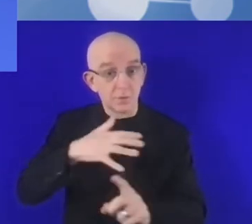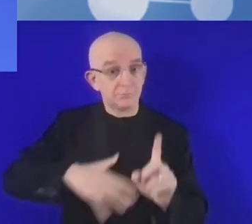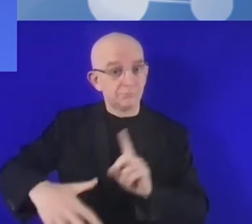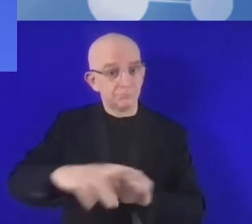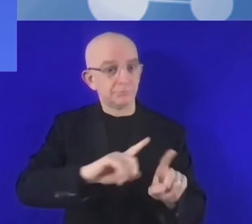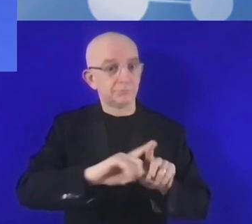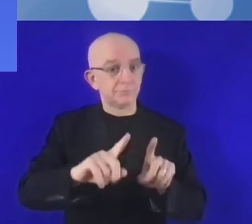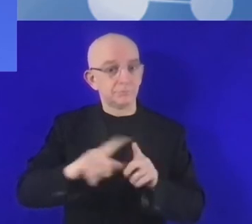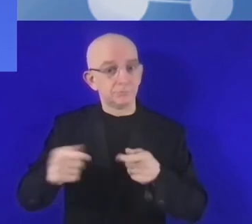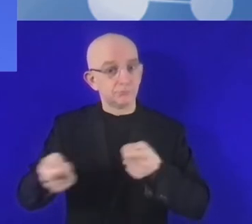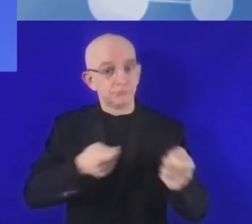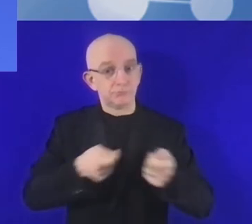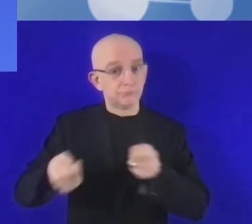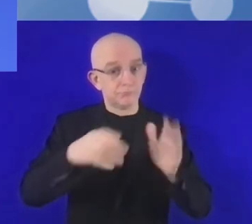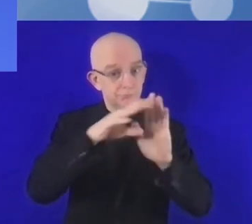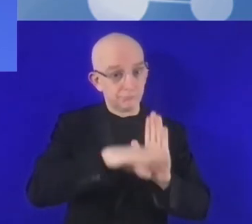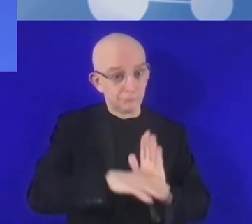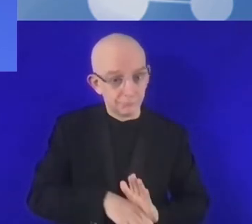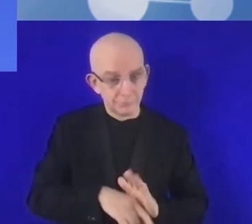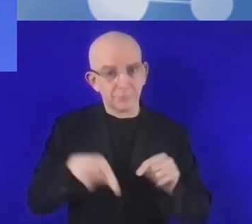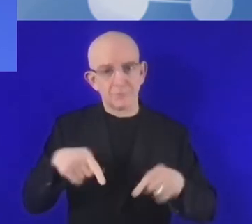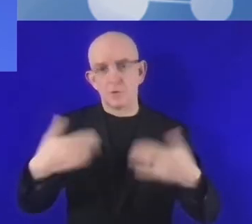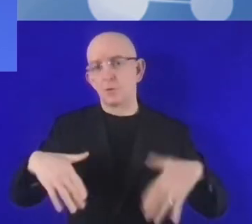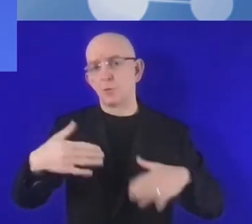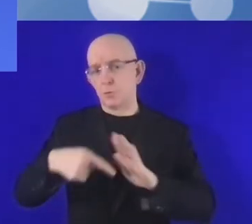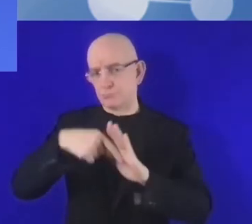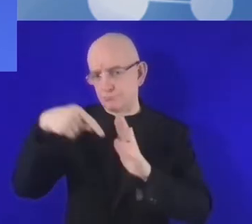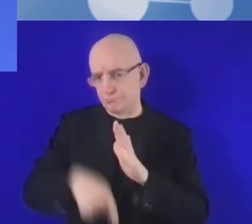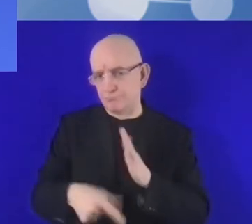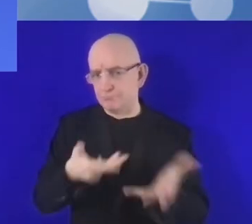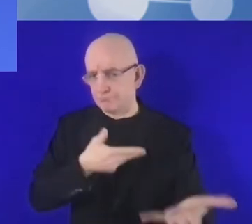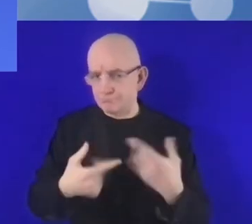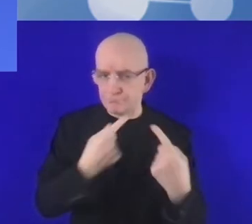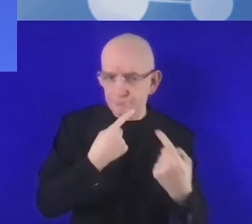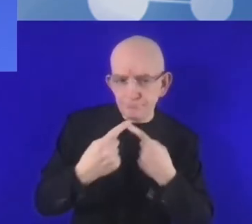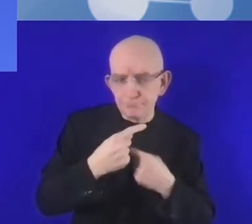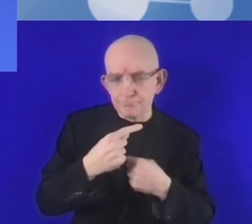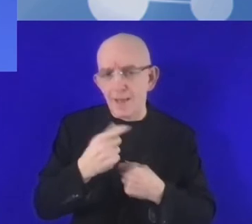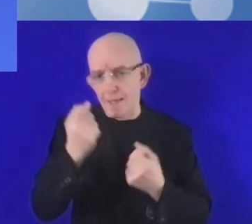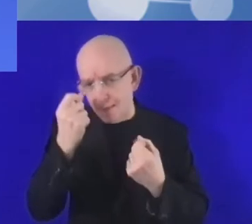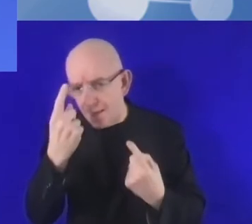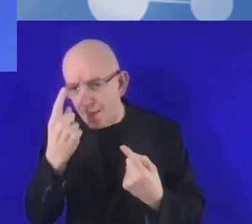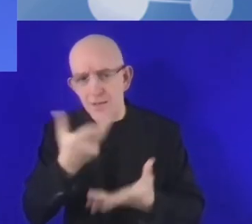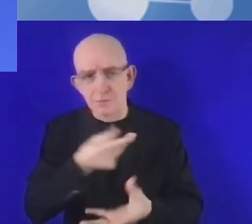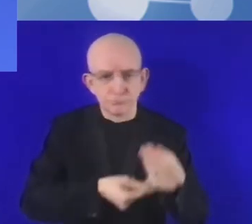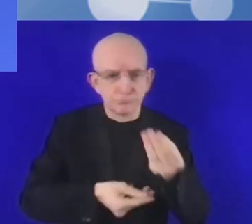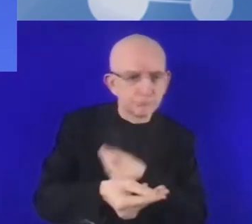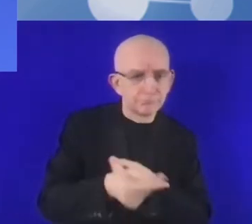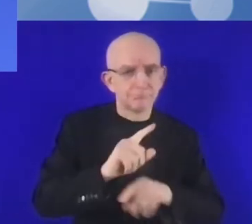los derechos humanos, la confianza mutua, la cooperación y también las nuevas regulaciones que se están